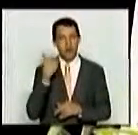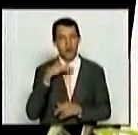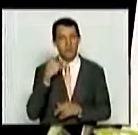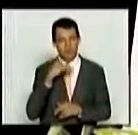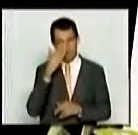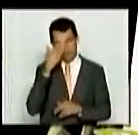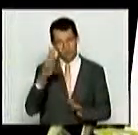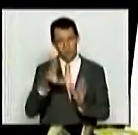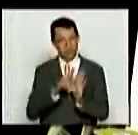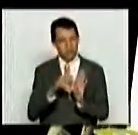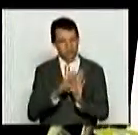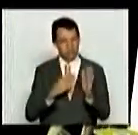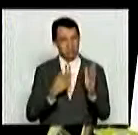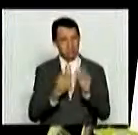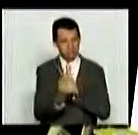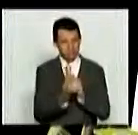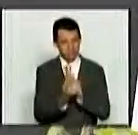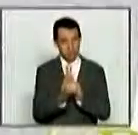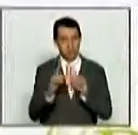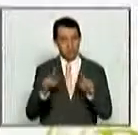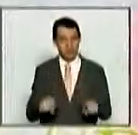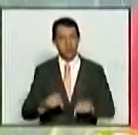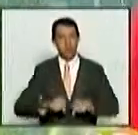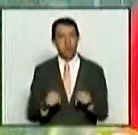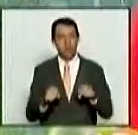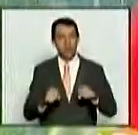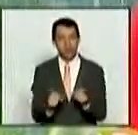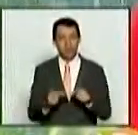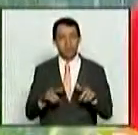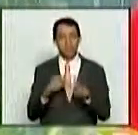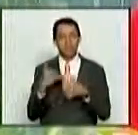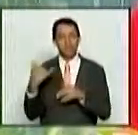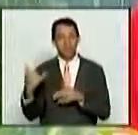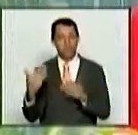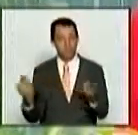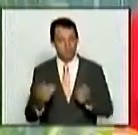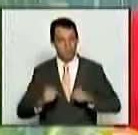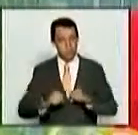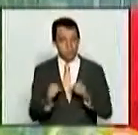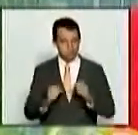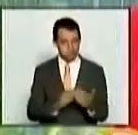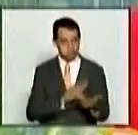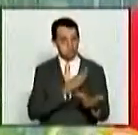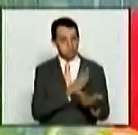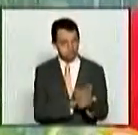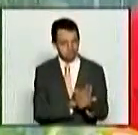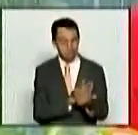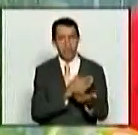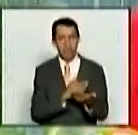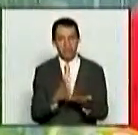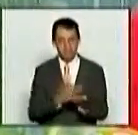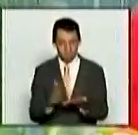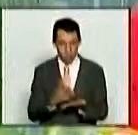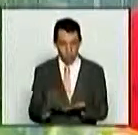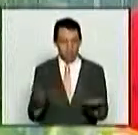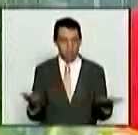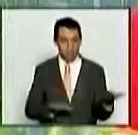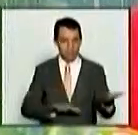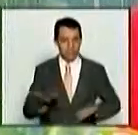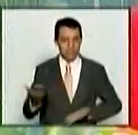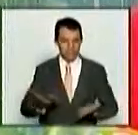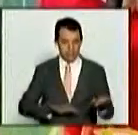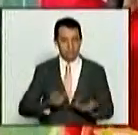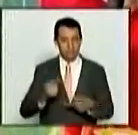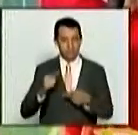y en el Centro Comercial Calima. Ahora también estamos en Bogotá. Sí, en Bogotá encuentra con nosotros todos los medicamentos Dr. Rojas y mucho más en